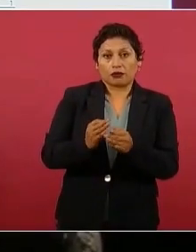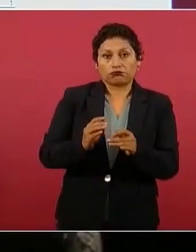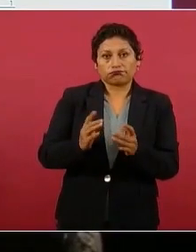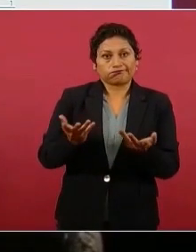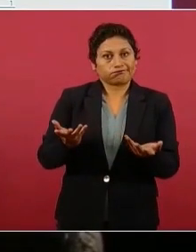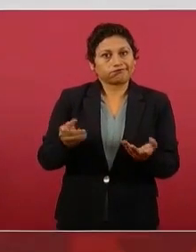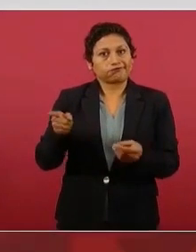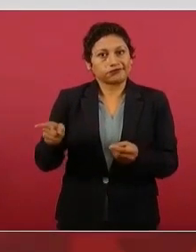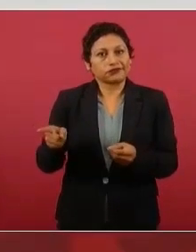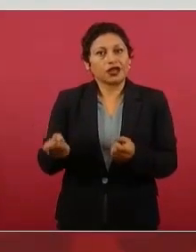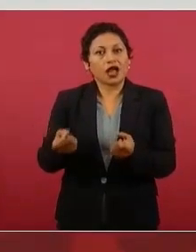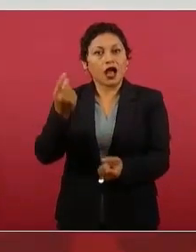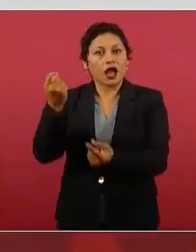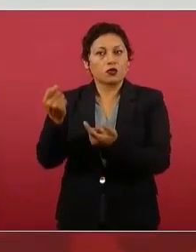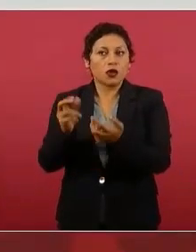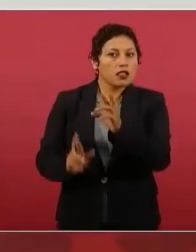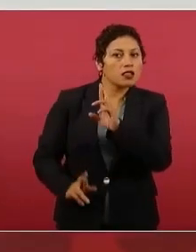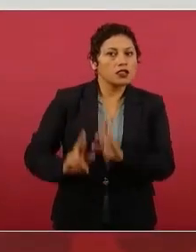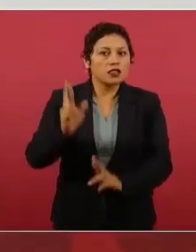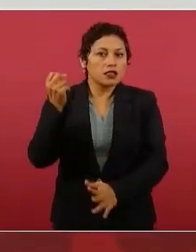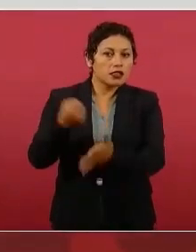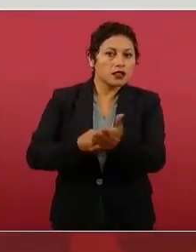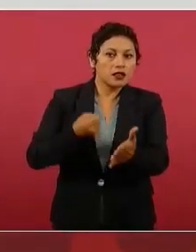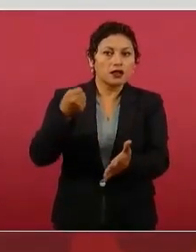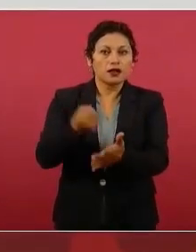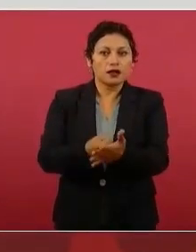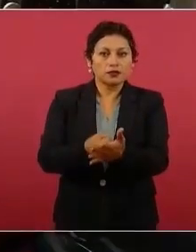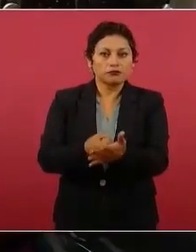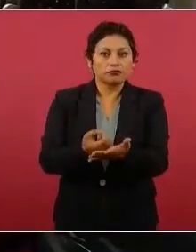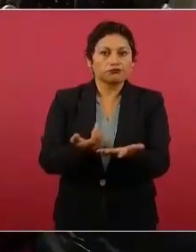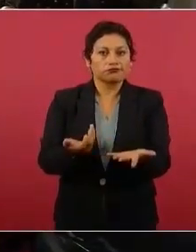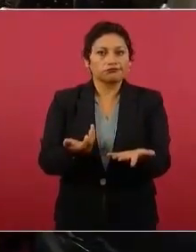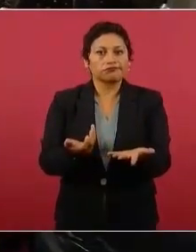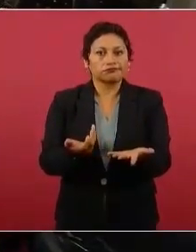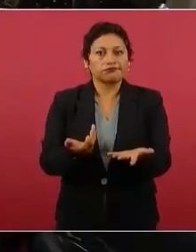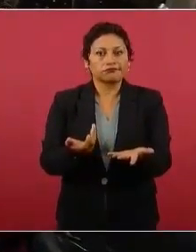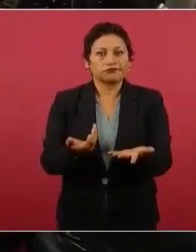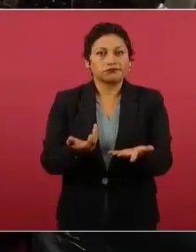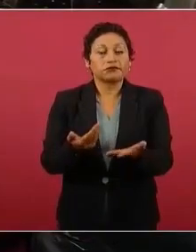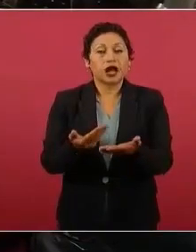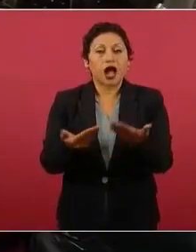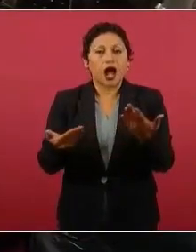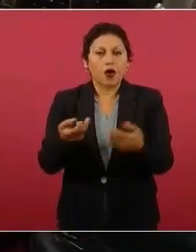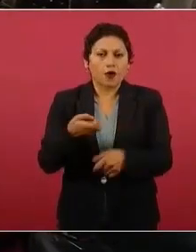No pasa, no dejan pasar nada.